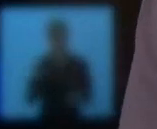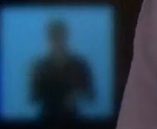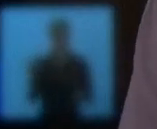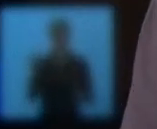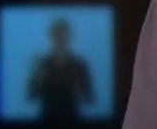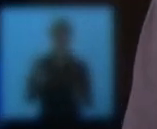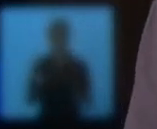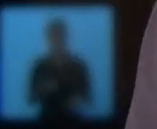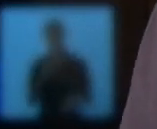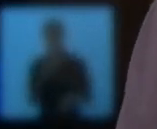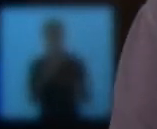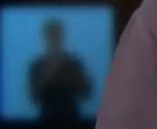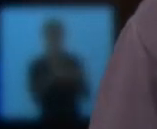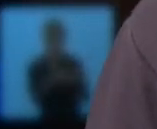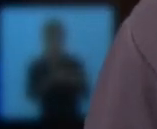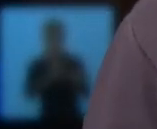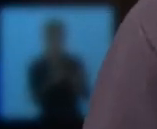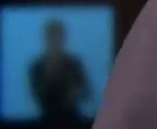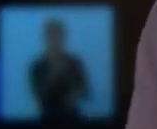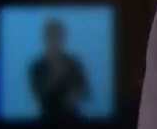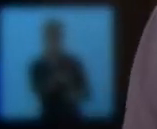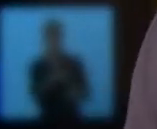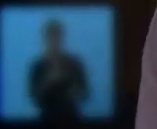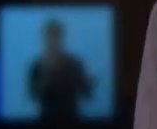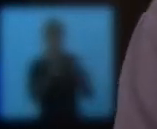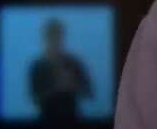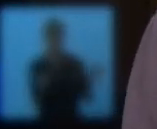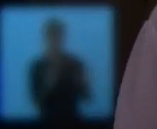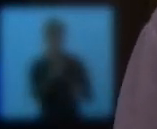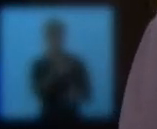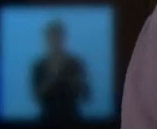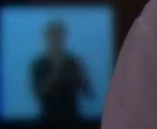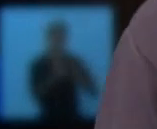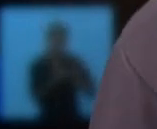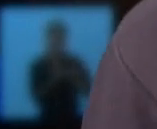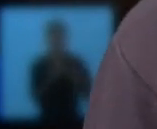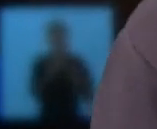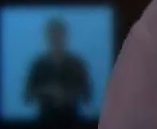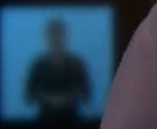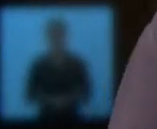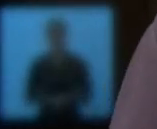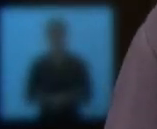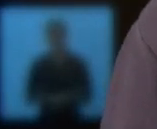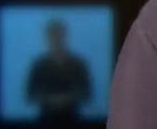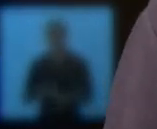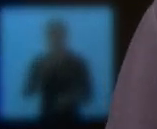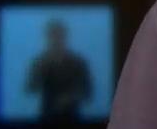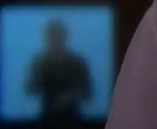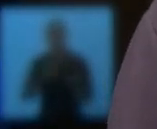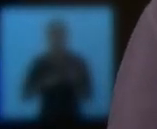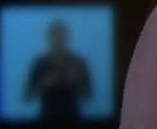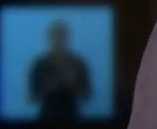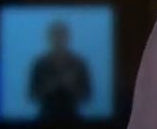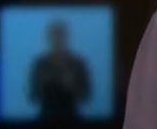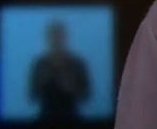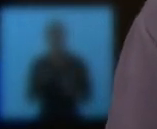las cosas que pasan en ese debate, se pueden fortalecer o disminuir o incluso ridiculizar o tergiversar a algunos candidatos. El postdebate siempre es en sí mismo